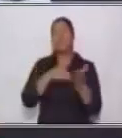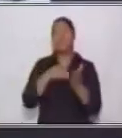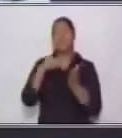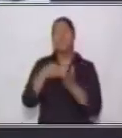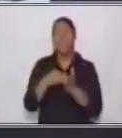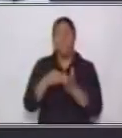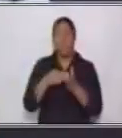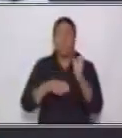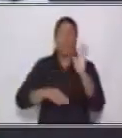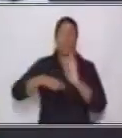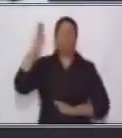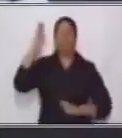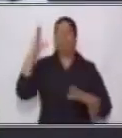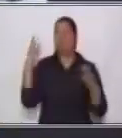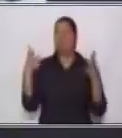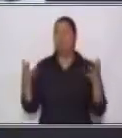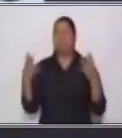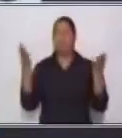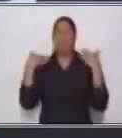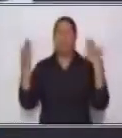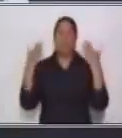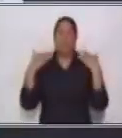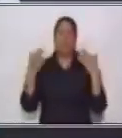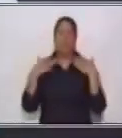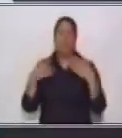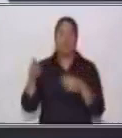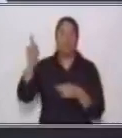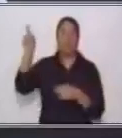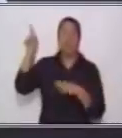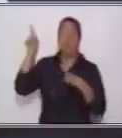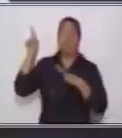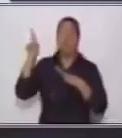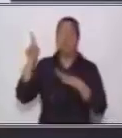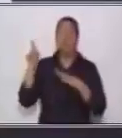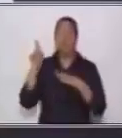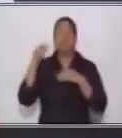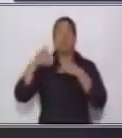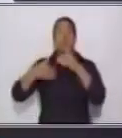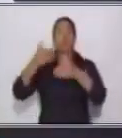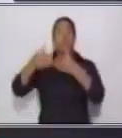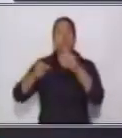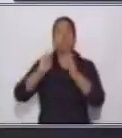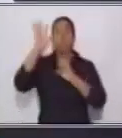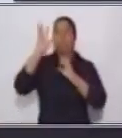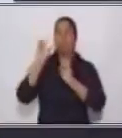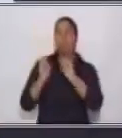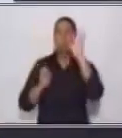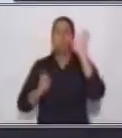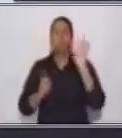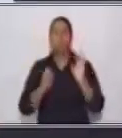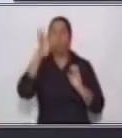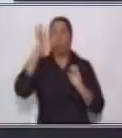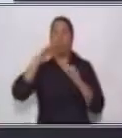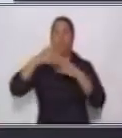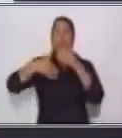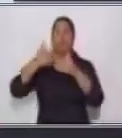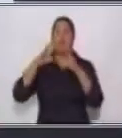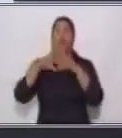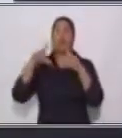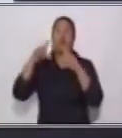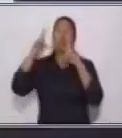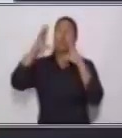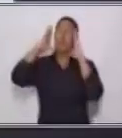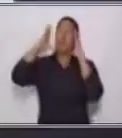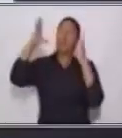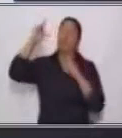grados centígrados y allí se producen constantes explosiones termonucleares. De este texto logramos